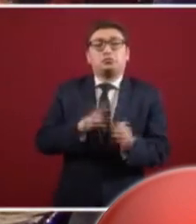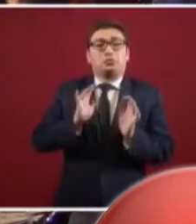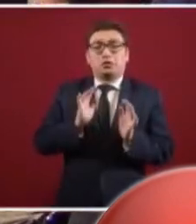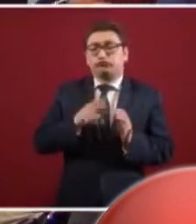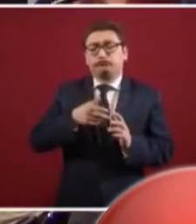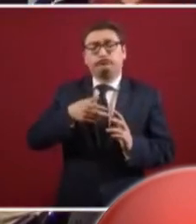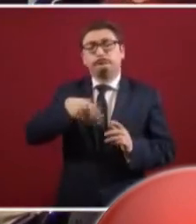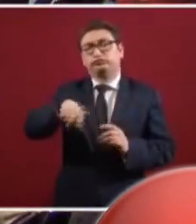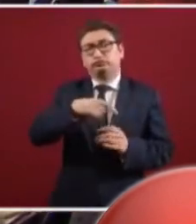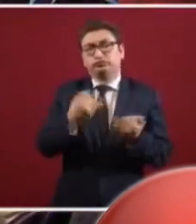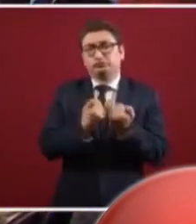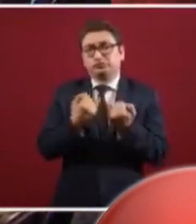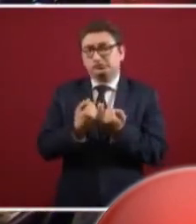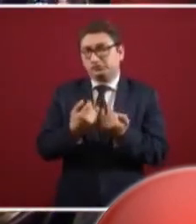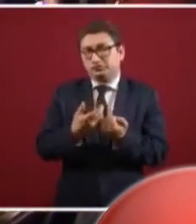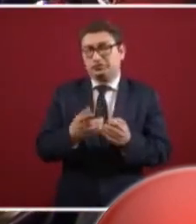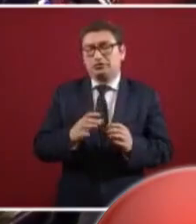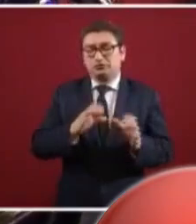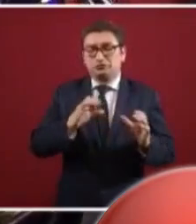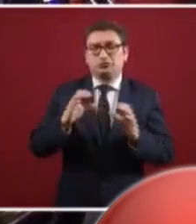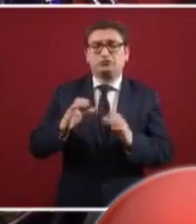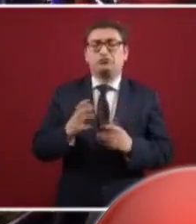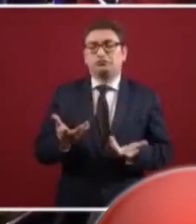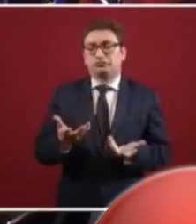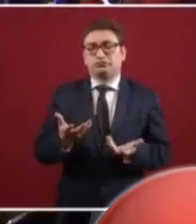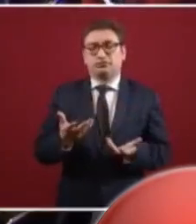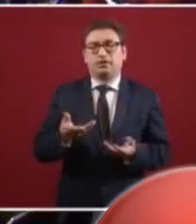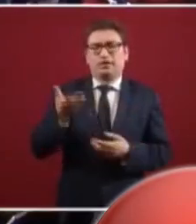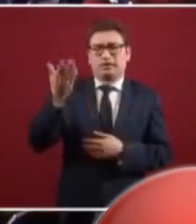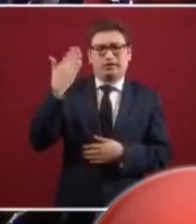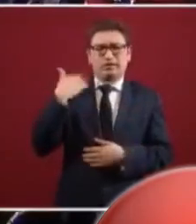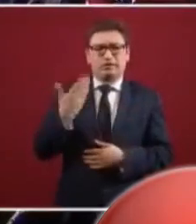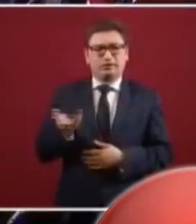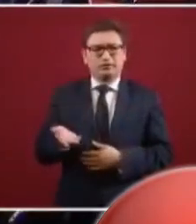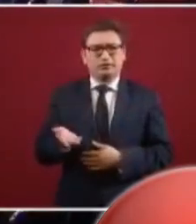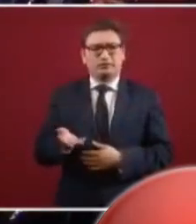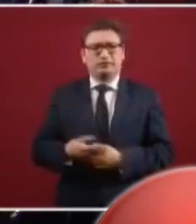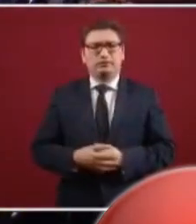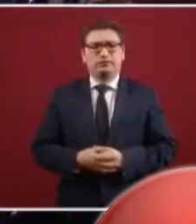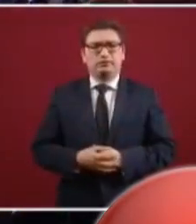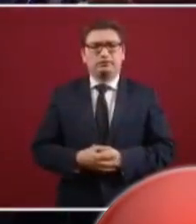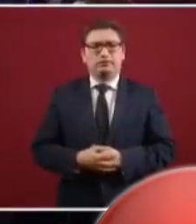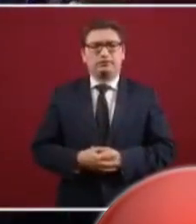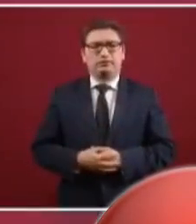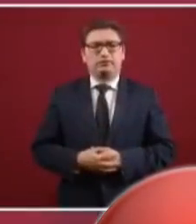los que antes se les